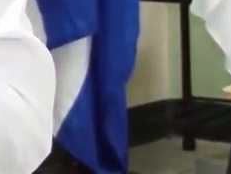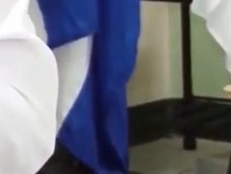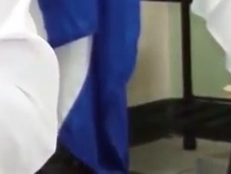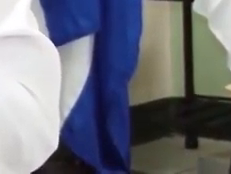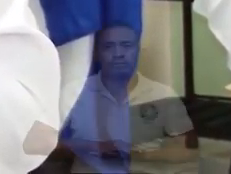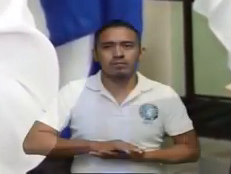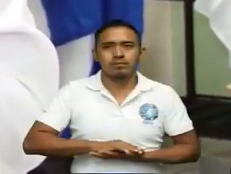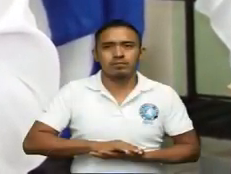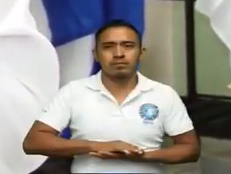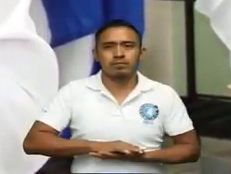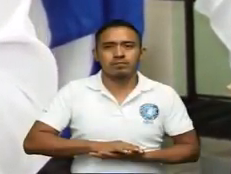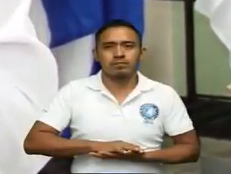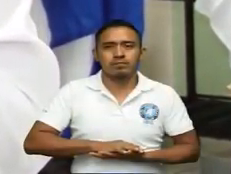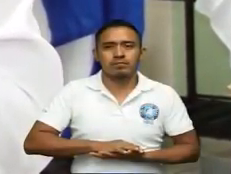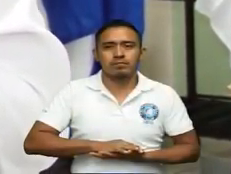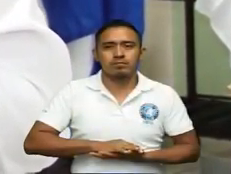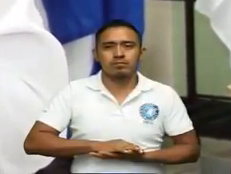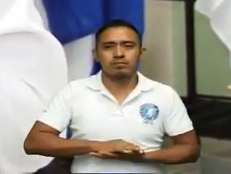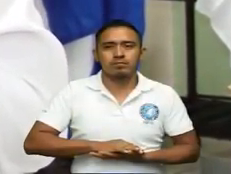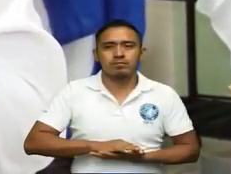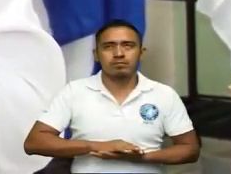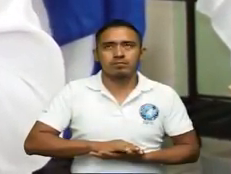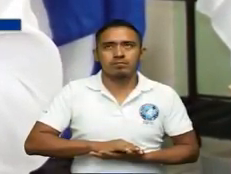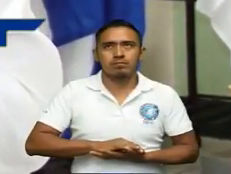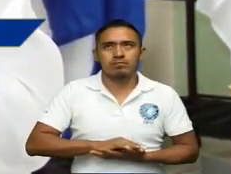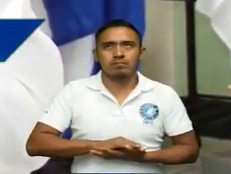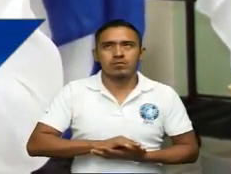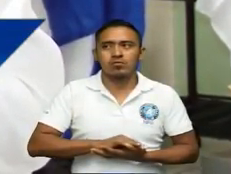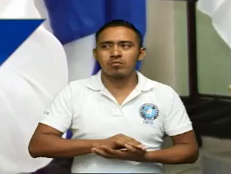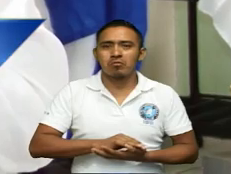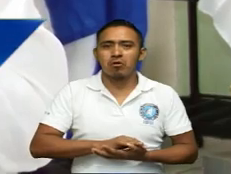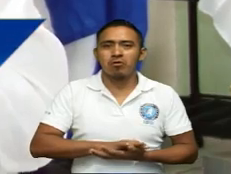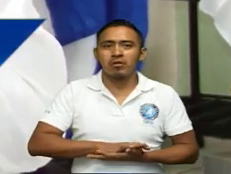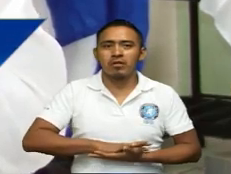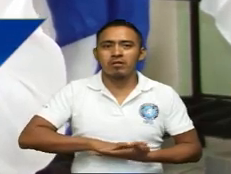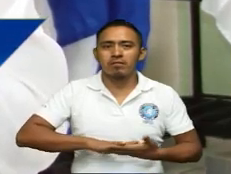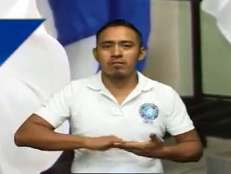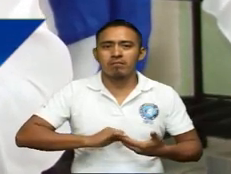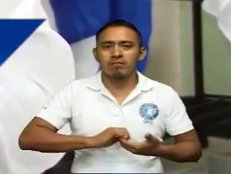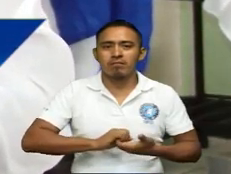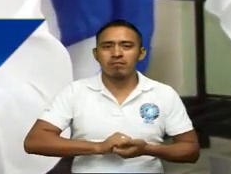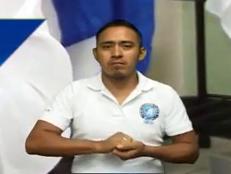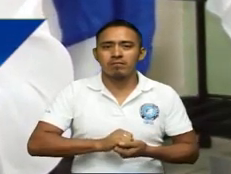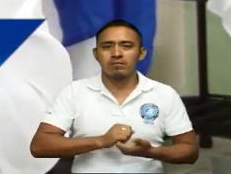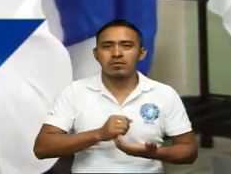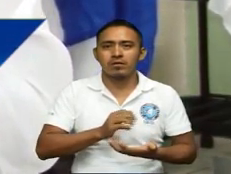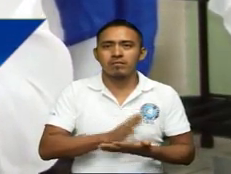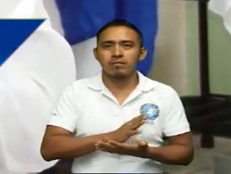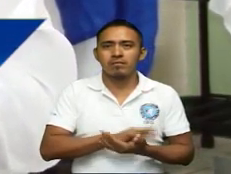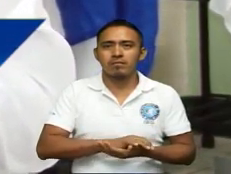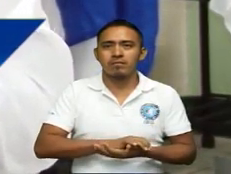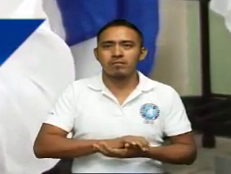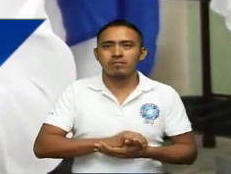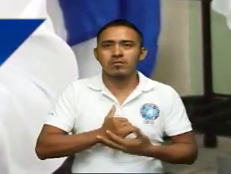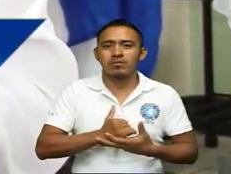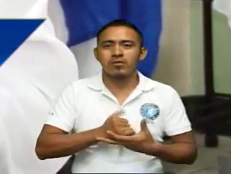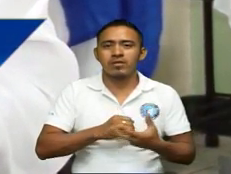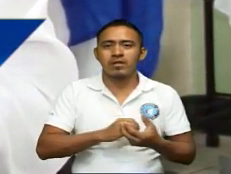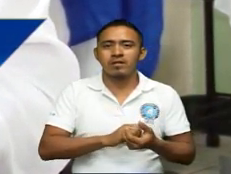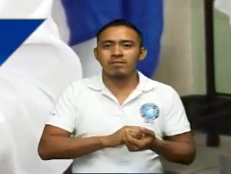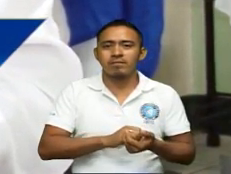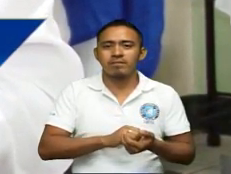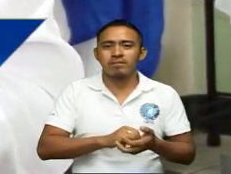gracias, amigos televidentes, por su sintonía al canal 98, al canal parlamentario, al canal de la Asamblea Nacional. Les saluda Miguel Carranza Mena y les doy la